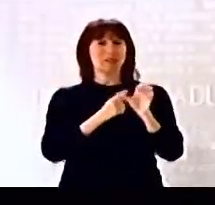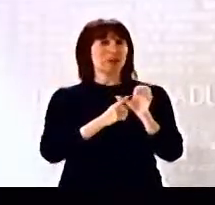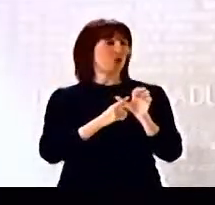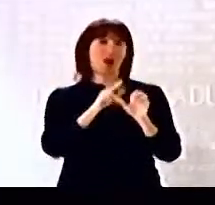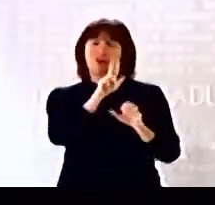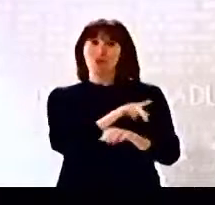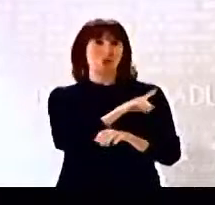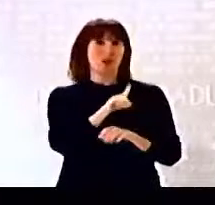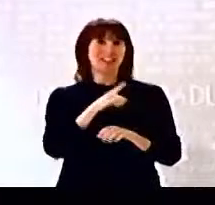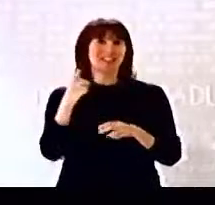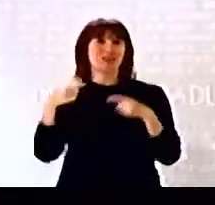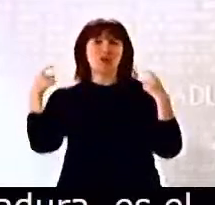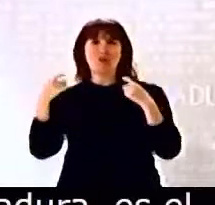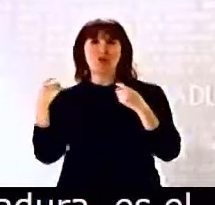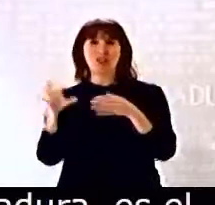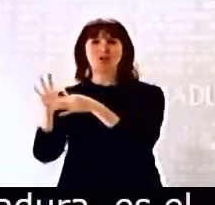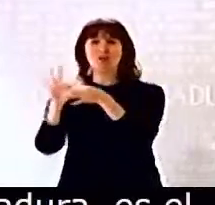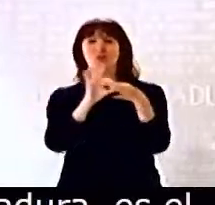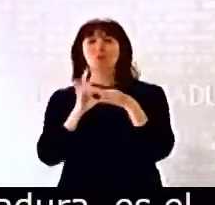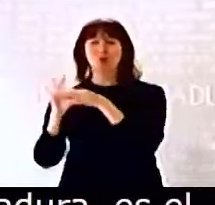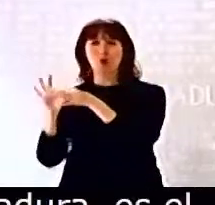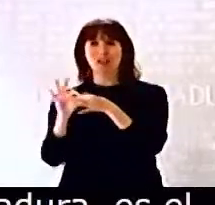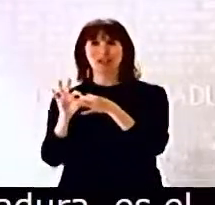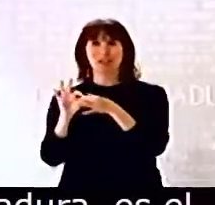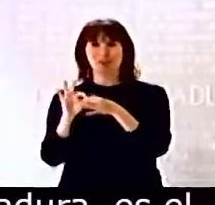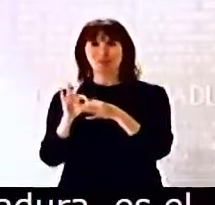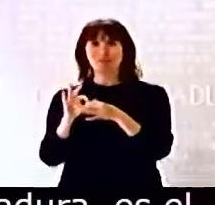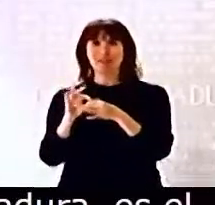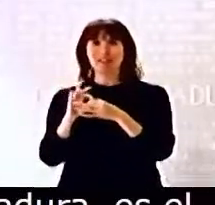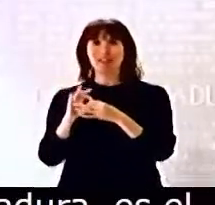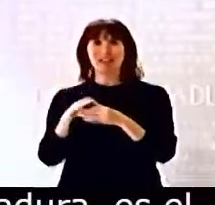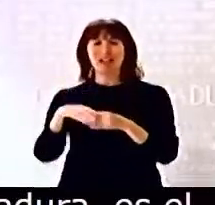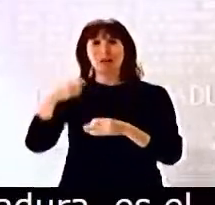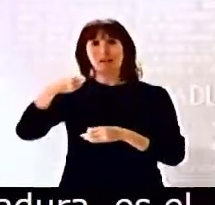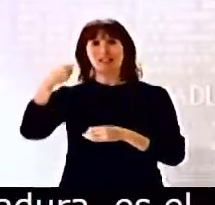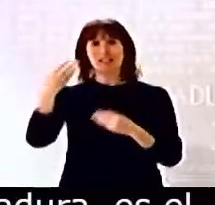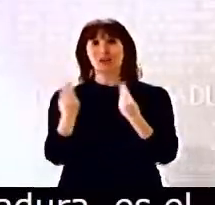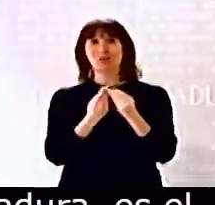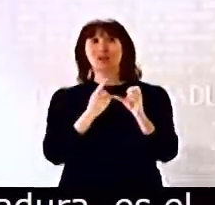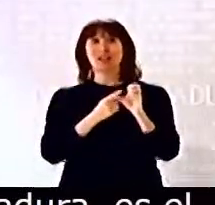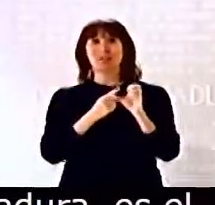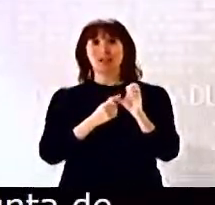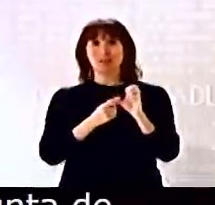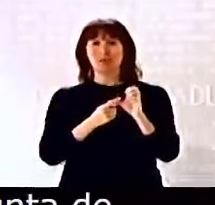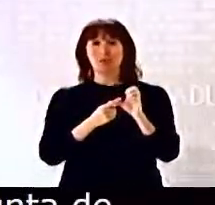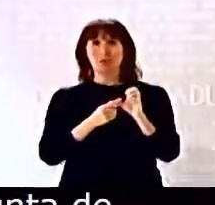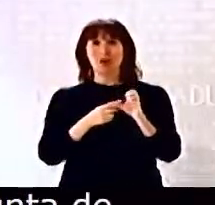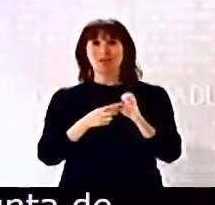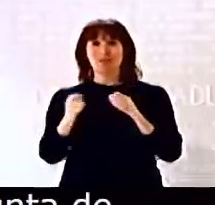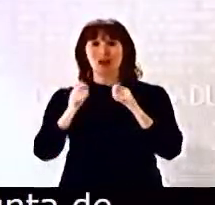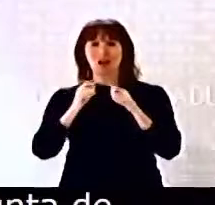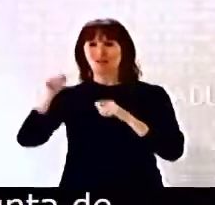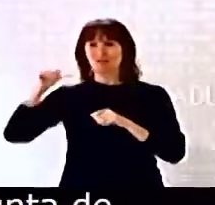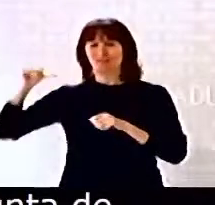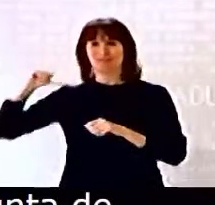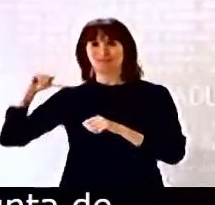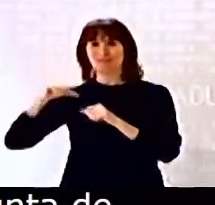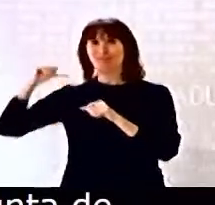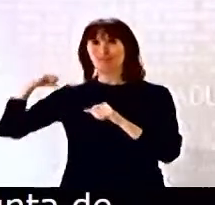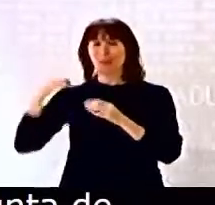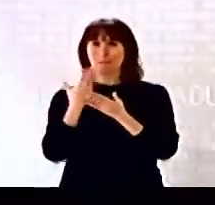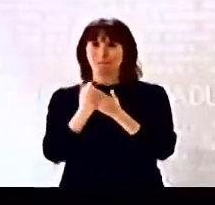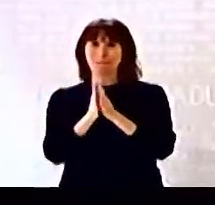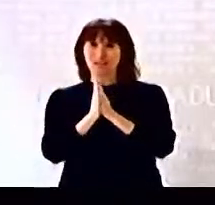trabajo colectivo al que convocaba el presidente de la Junta de Extremadura hace ya algunas ruedas de prensa. El hecho de que en